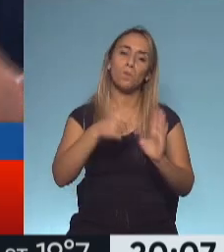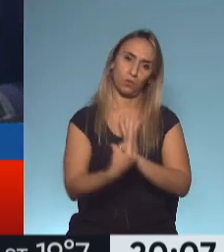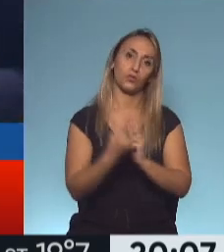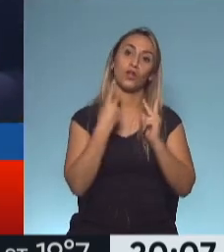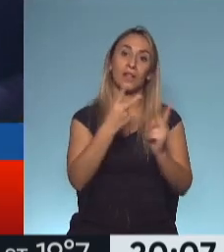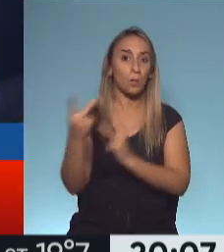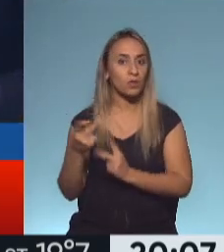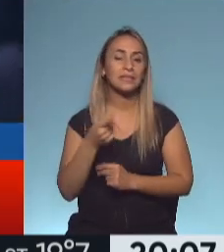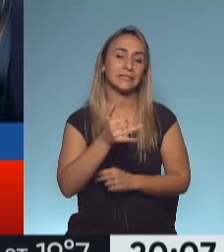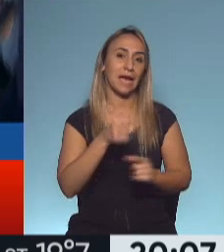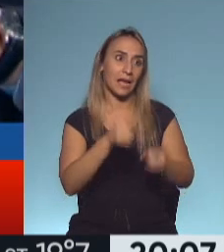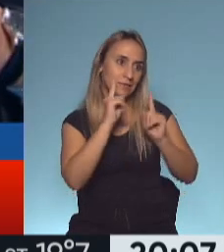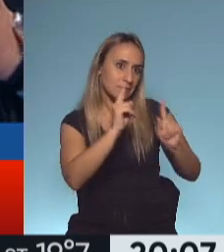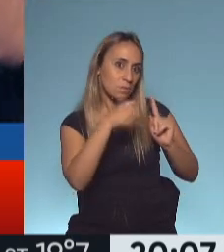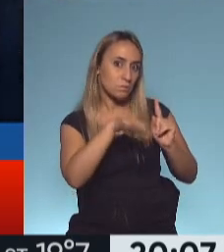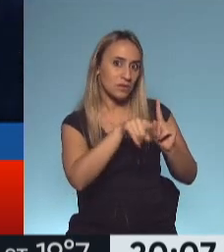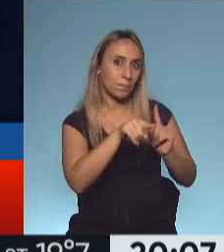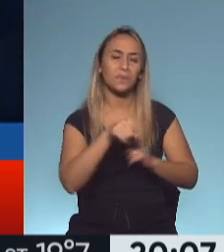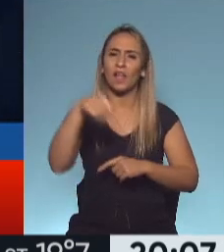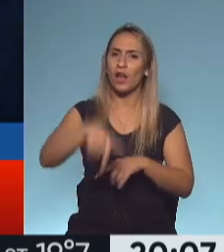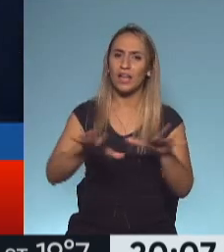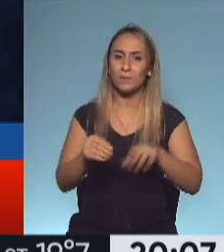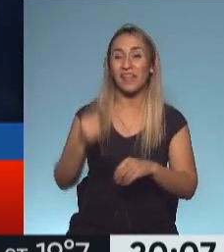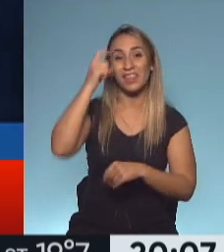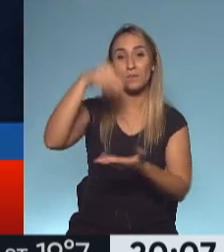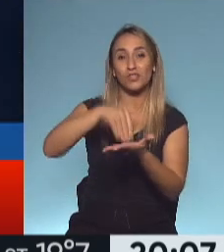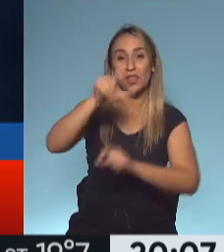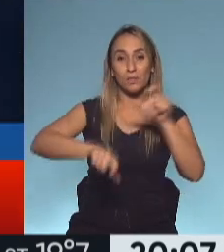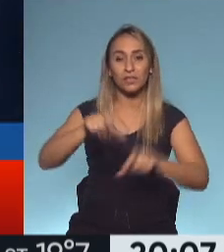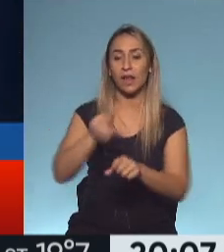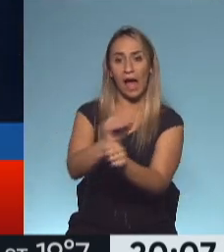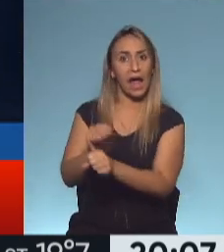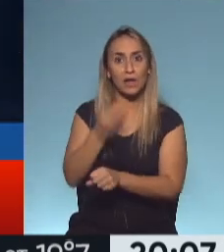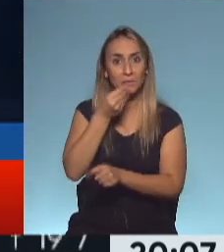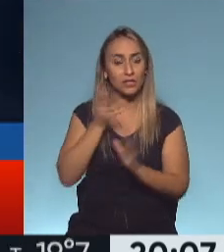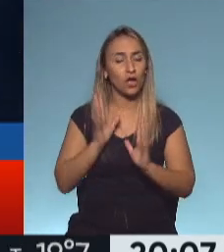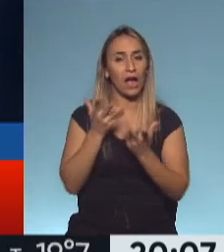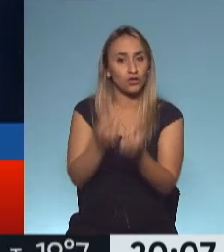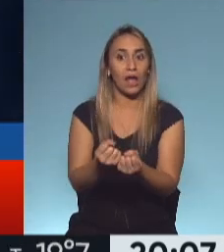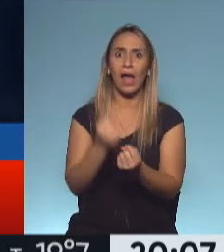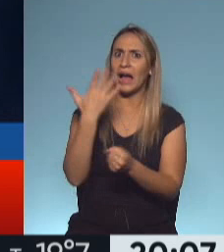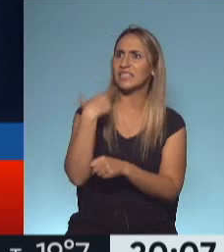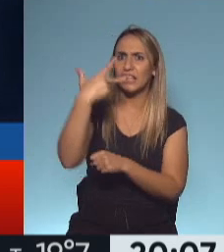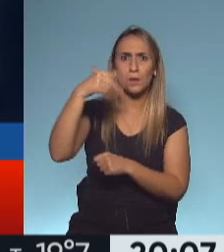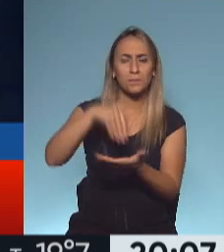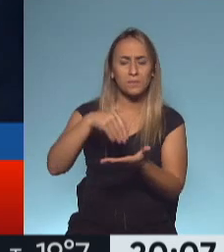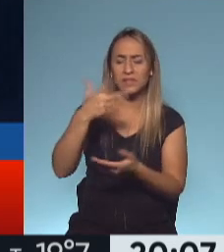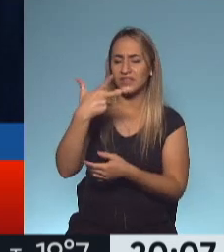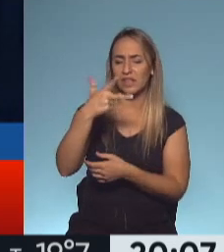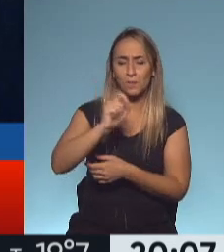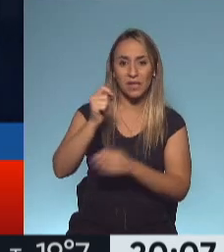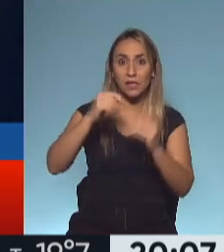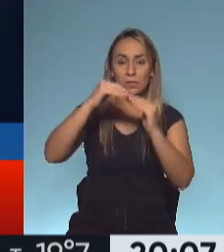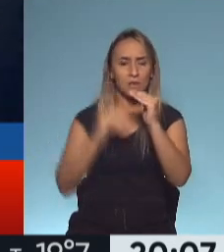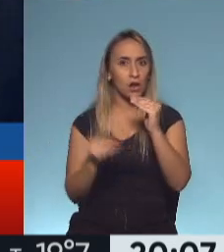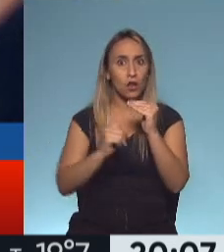donde estamos siguiendo. ¿Qué pasa hoy? Tenemos 10 millones de personas que reciben asistencia alimentaria. Hace 3 meses que no baja de 10 millones. Hay más